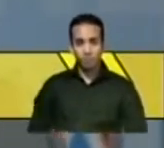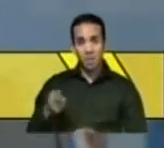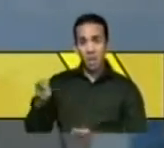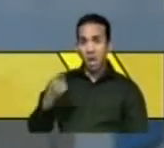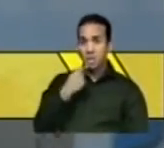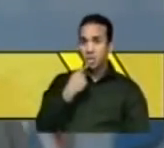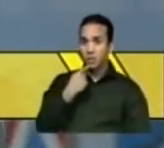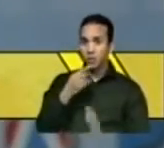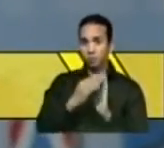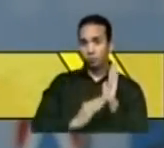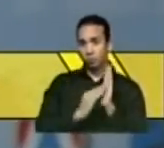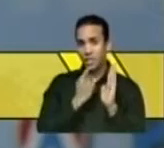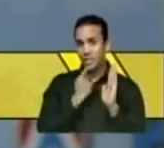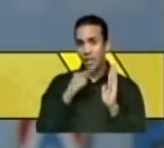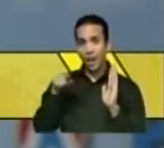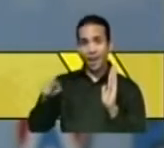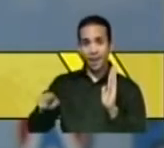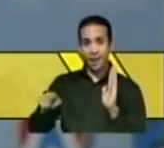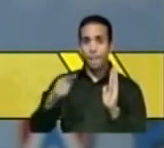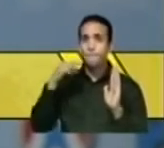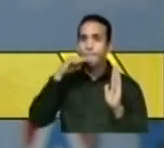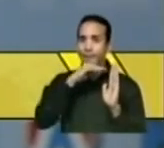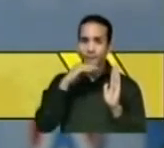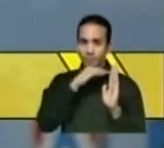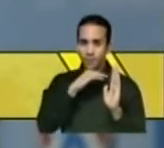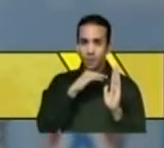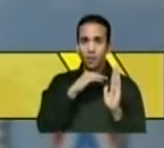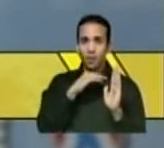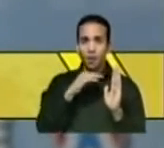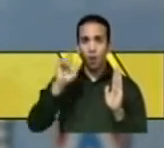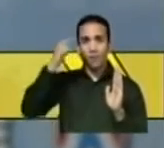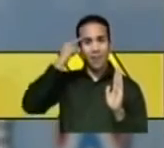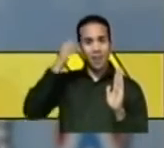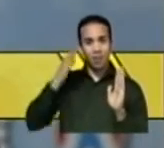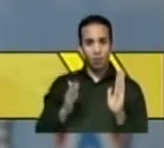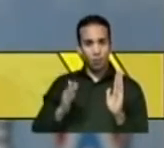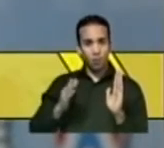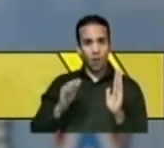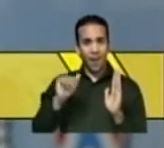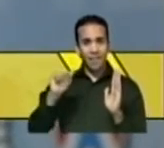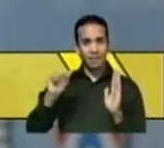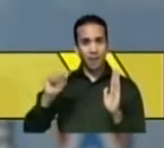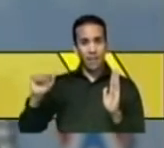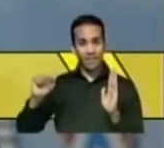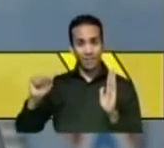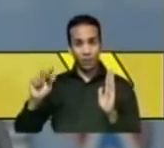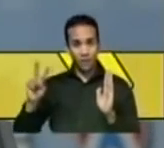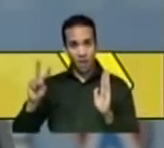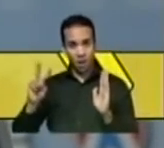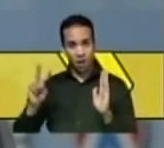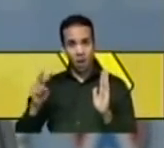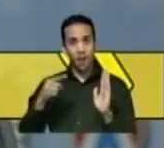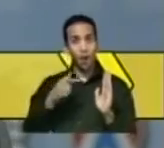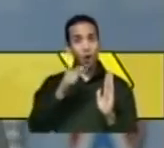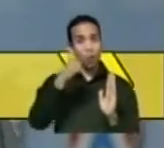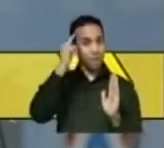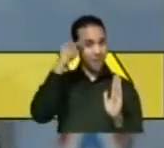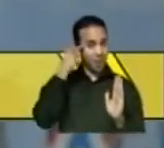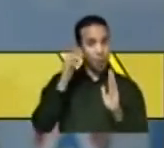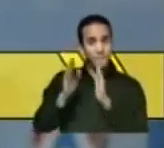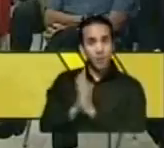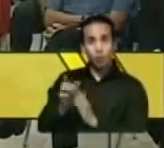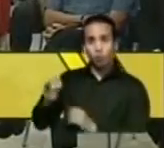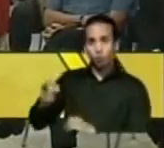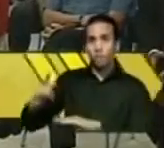Padilla mintió al no informarle al entonces gobernador Aníbal Acevedo Vila, quien le sugirió su viaje al Medio Oriente y sabía de antemano cuál sería